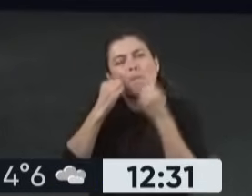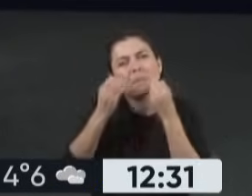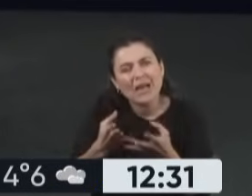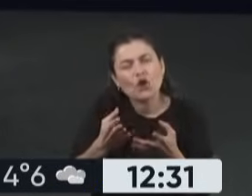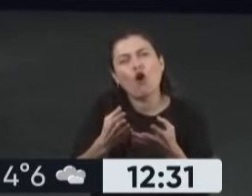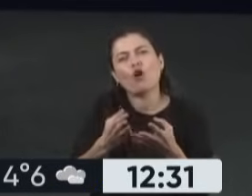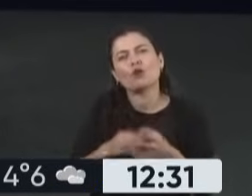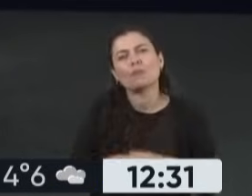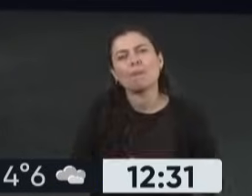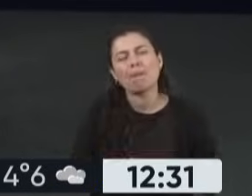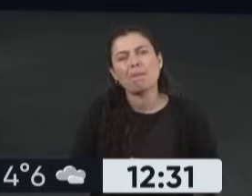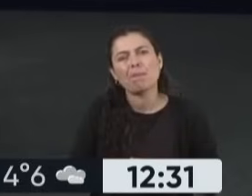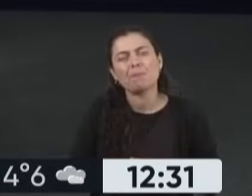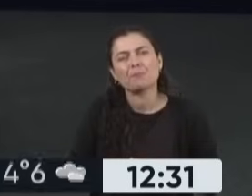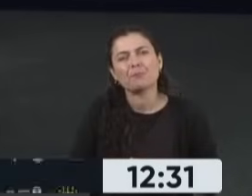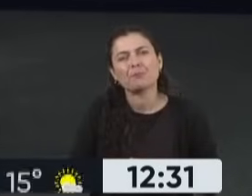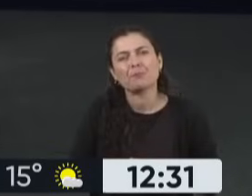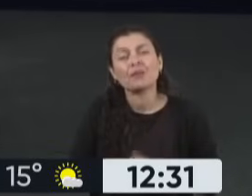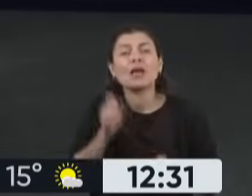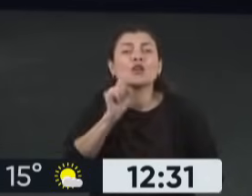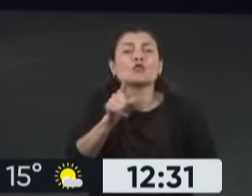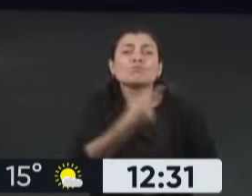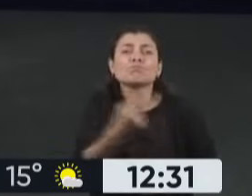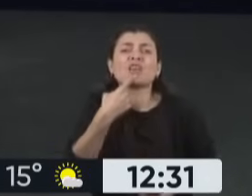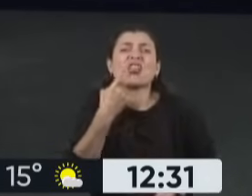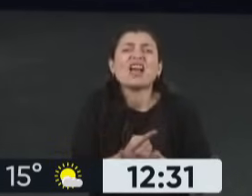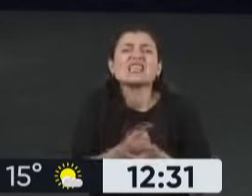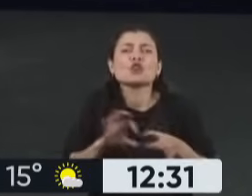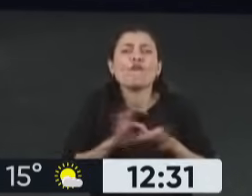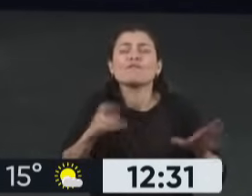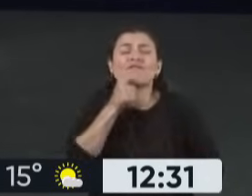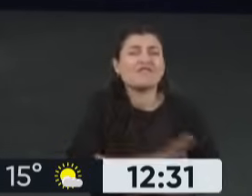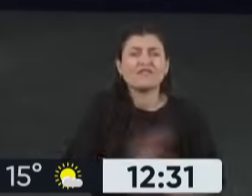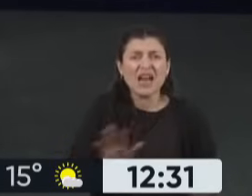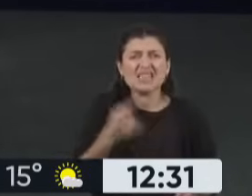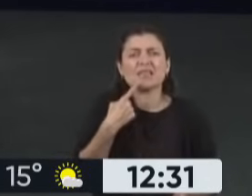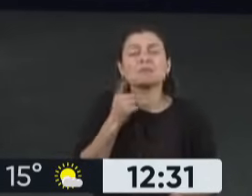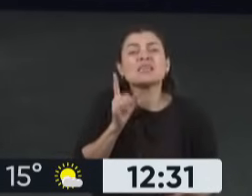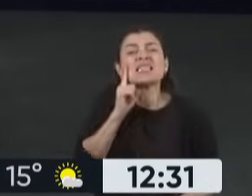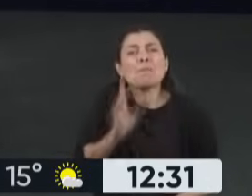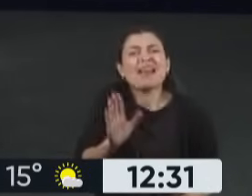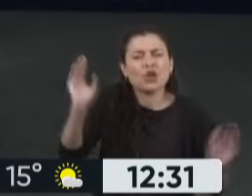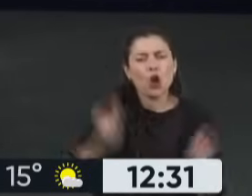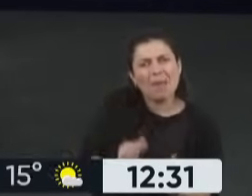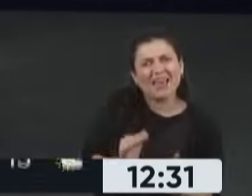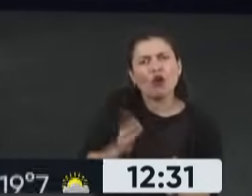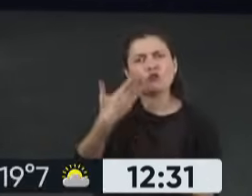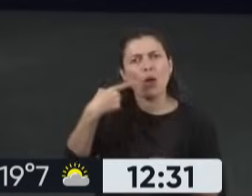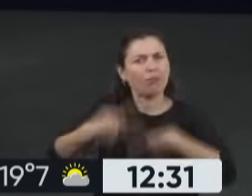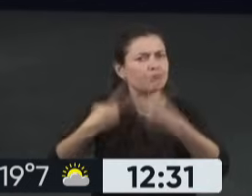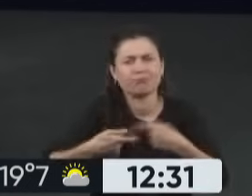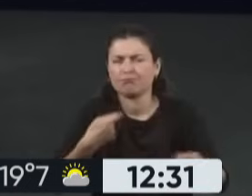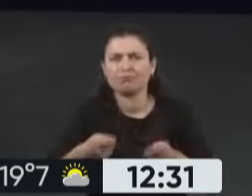de debida diligencia simplificada cuando los riesgos son menores. Esto es bastante de sentido común.